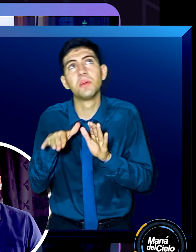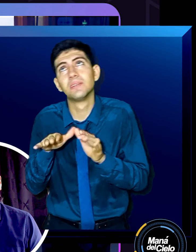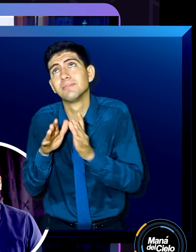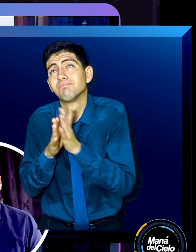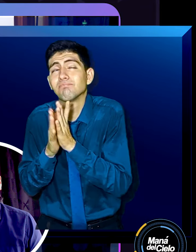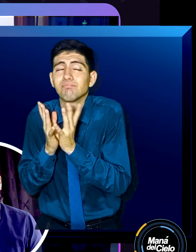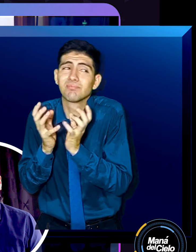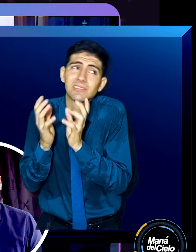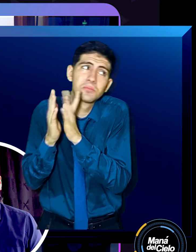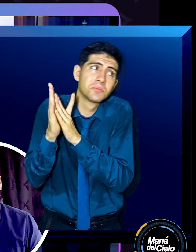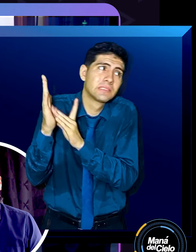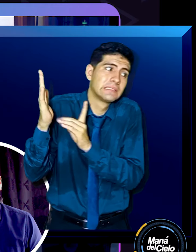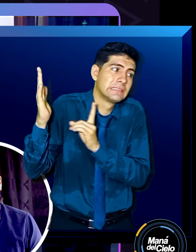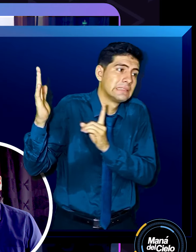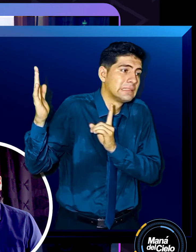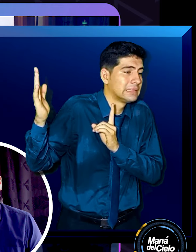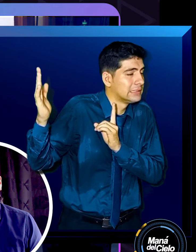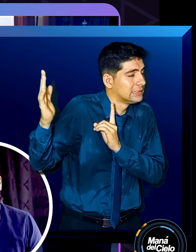sinceramente, no me ha pasado.